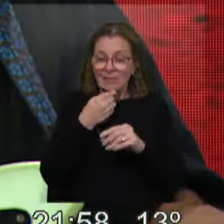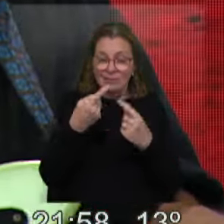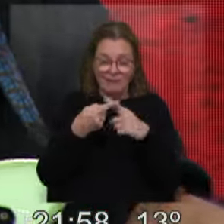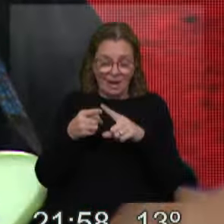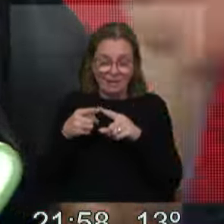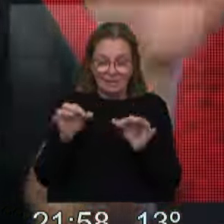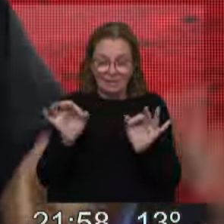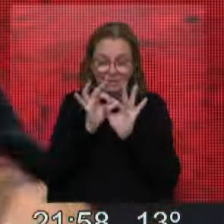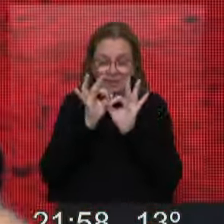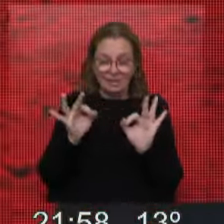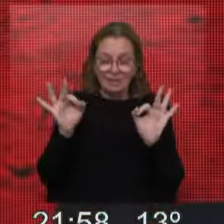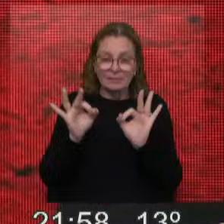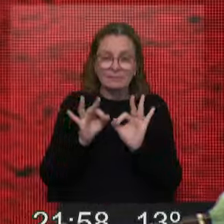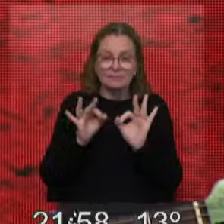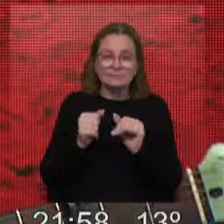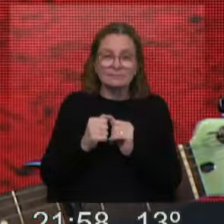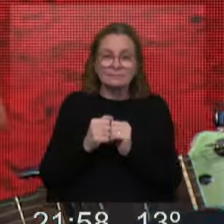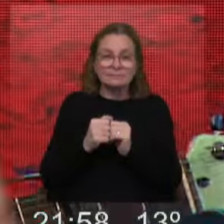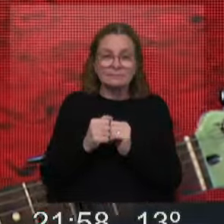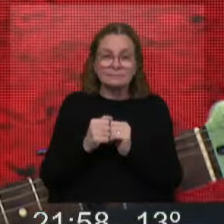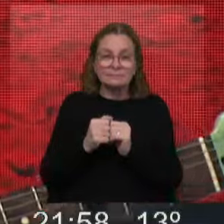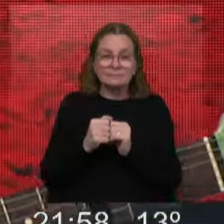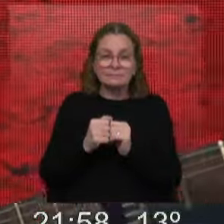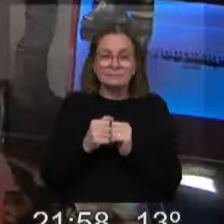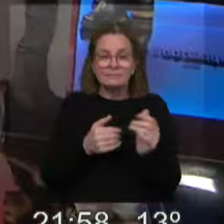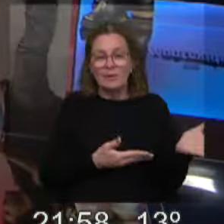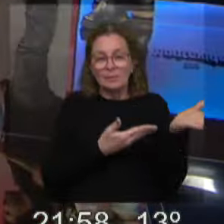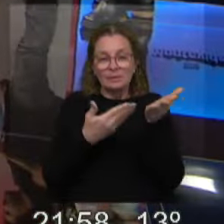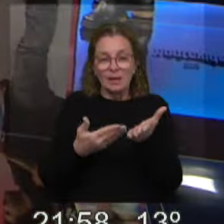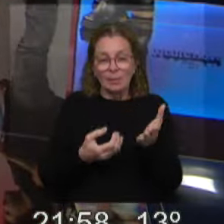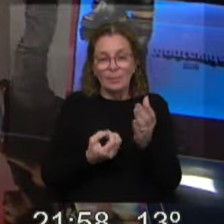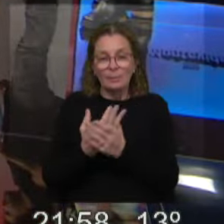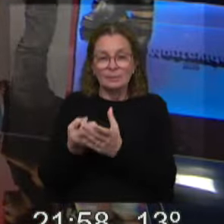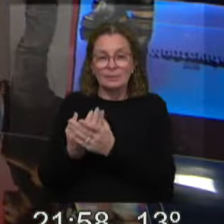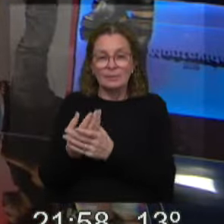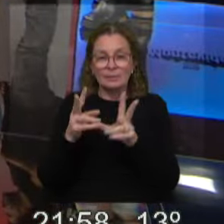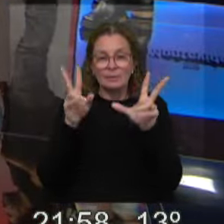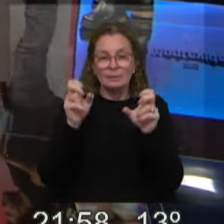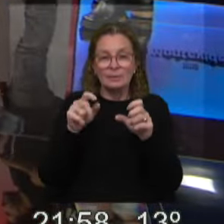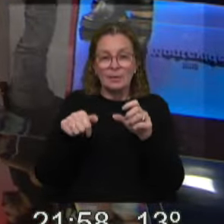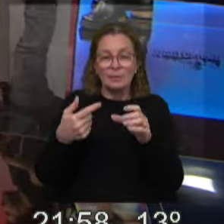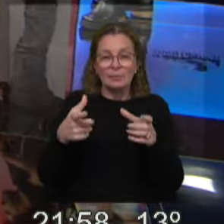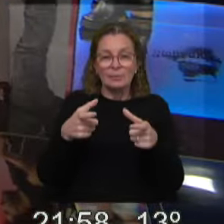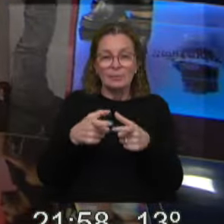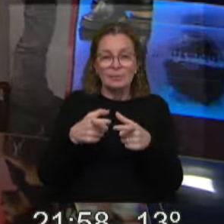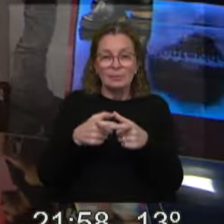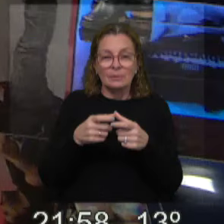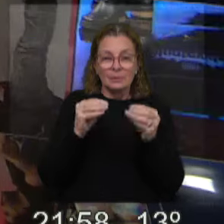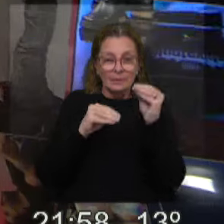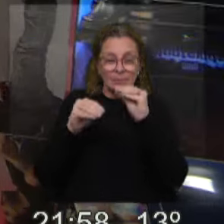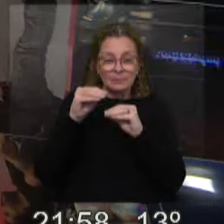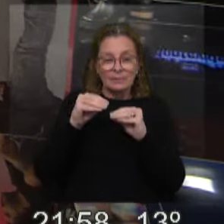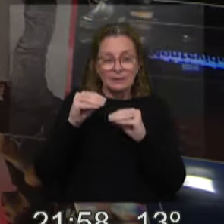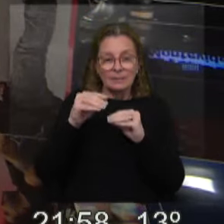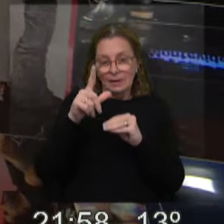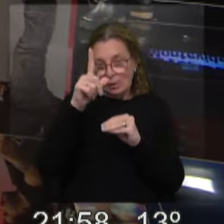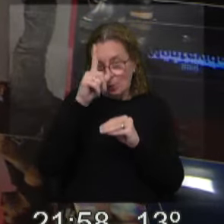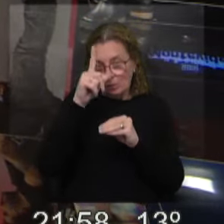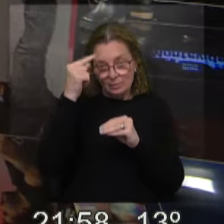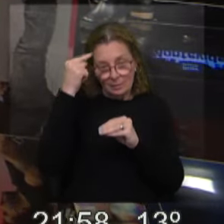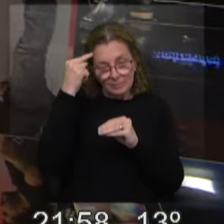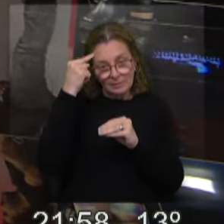algunos covers sorpresas ahí. Ahí vamos invitados. A mostrar un par de los temas del próximo disco que estamos craneando con Fede para Julia.